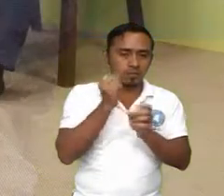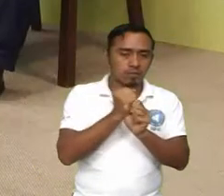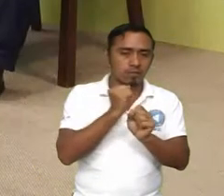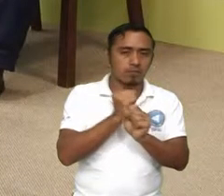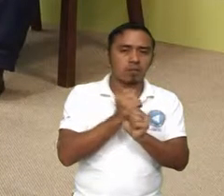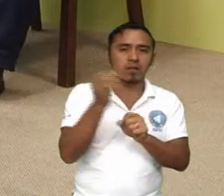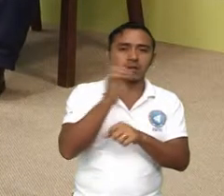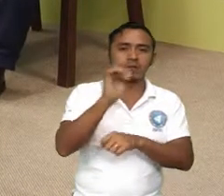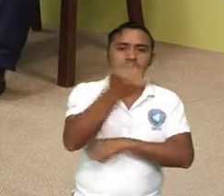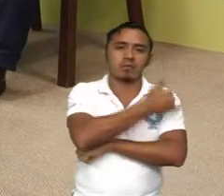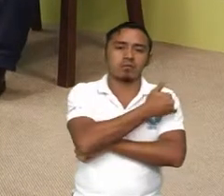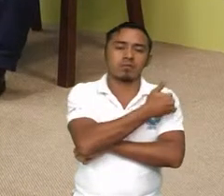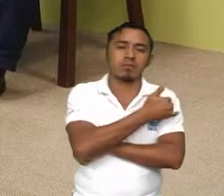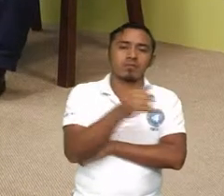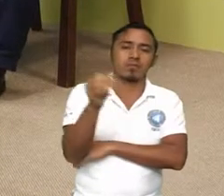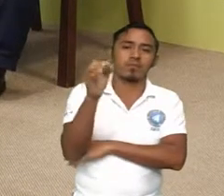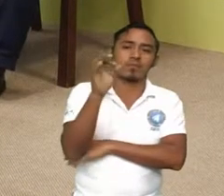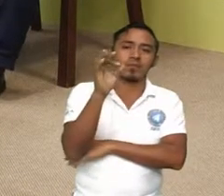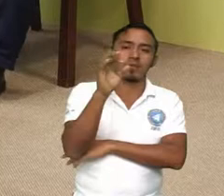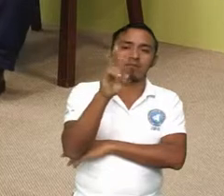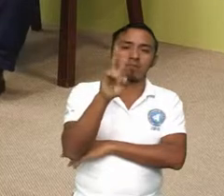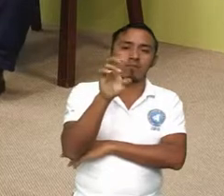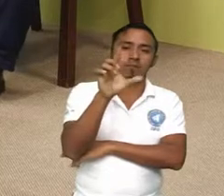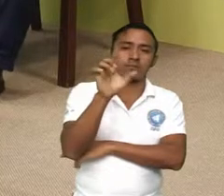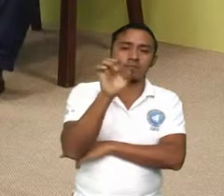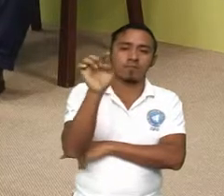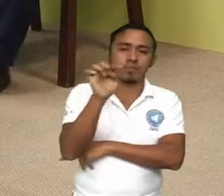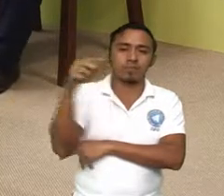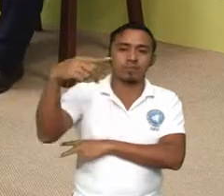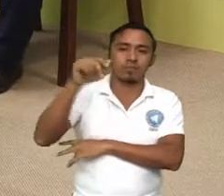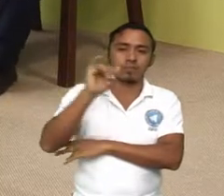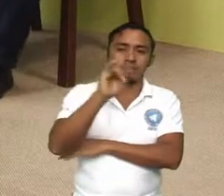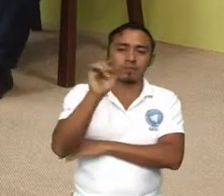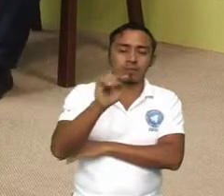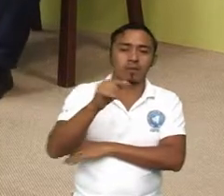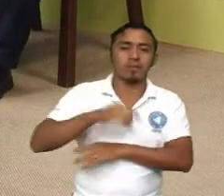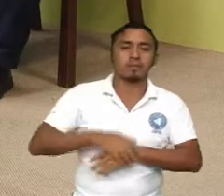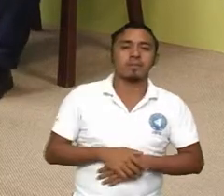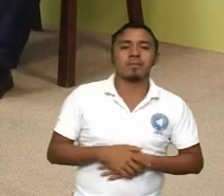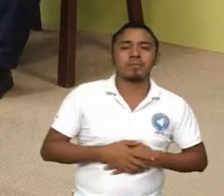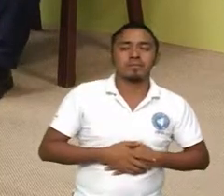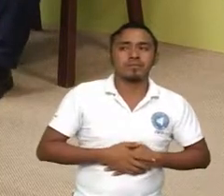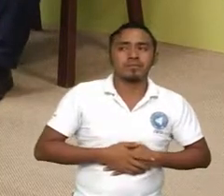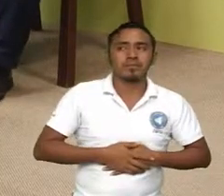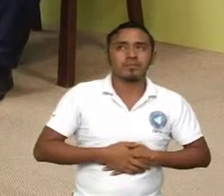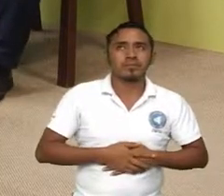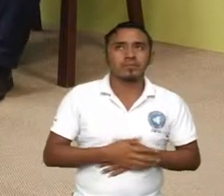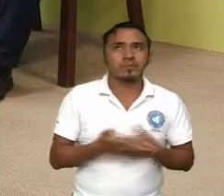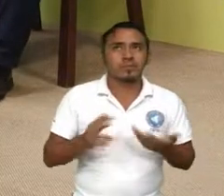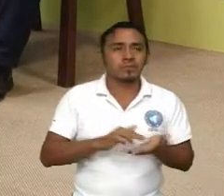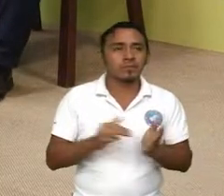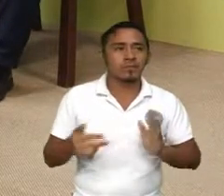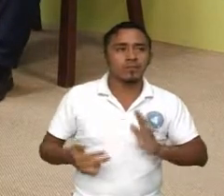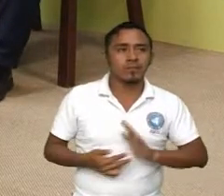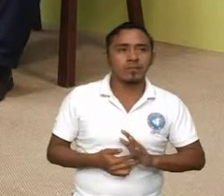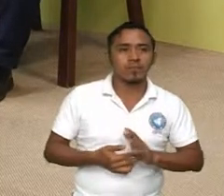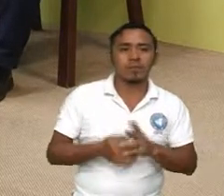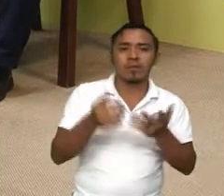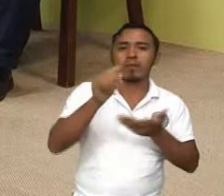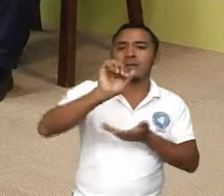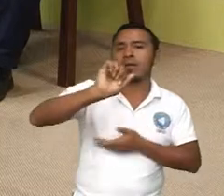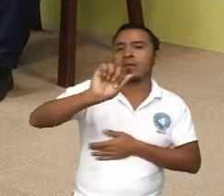vélez paiz bienvenido doctor mucho gusto es un placer tenerlo nuevamente gracias en este programa que es la artritis juvenil todo